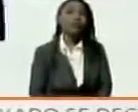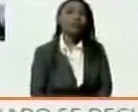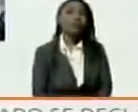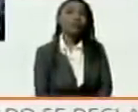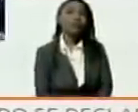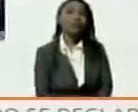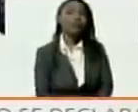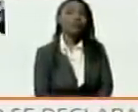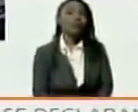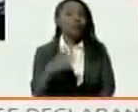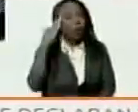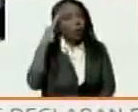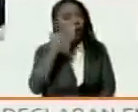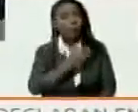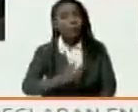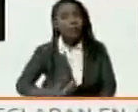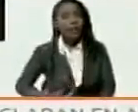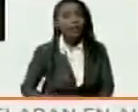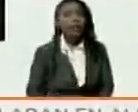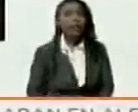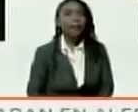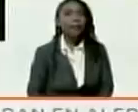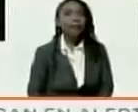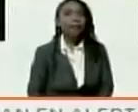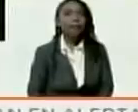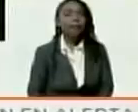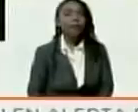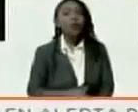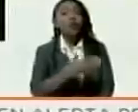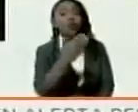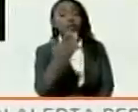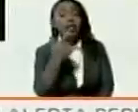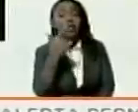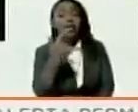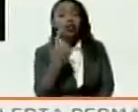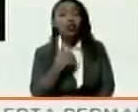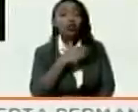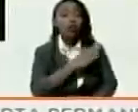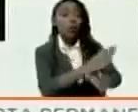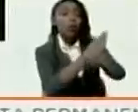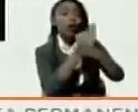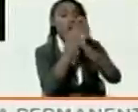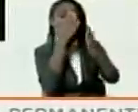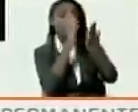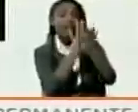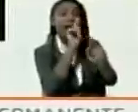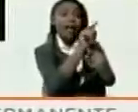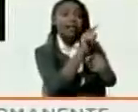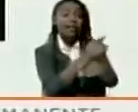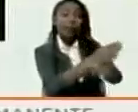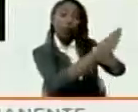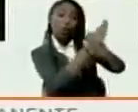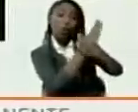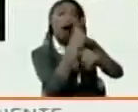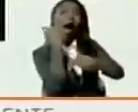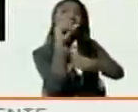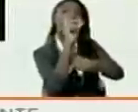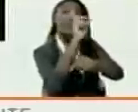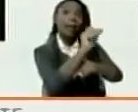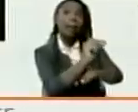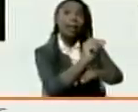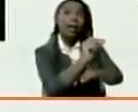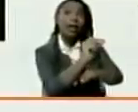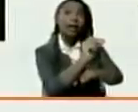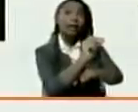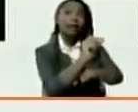Hola, ¿cómo está, presidente? Usted ha dicho que estamos bloqueados. Frente a este bloqueo, también ha